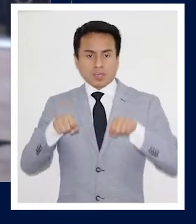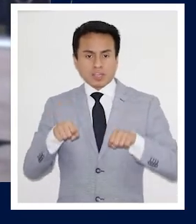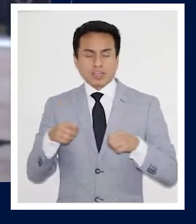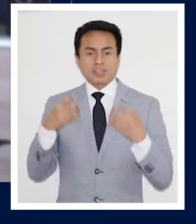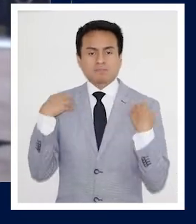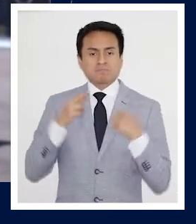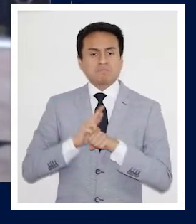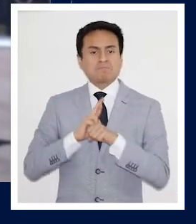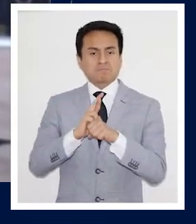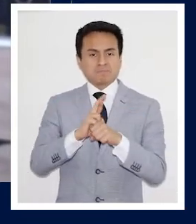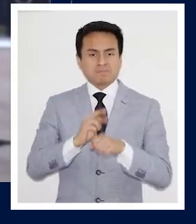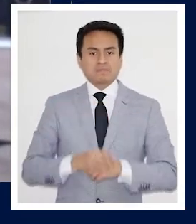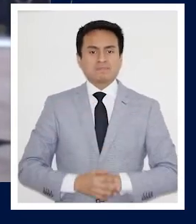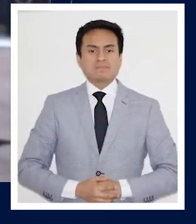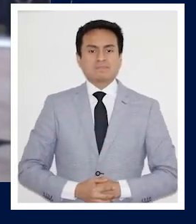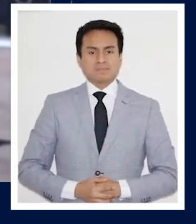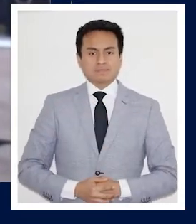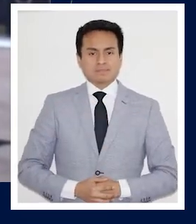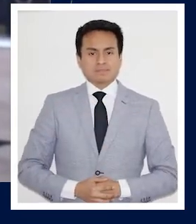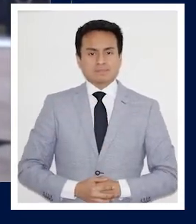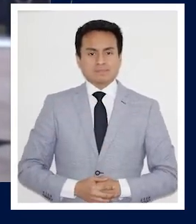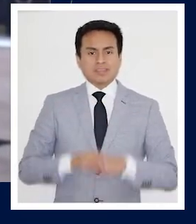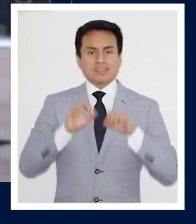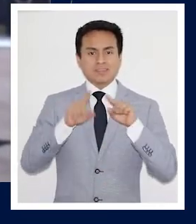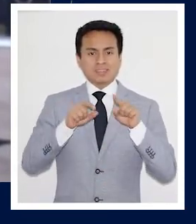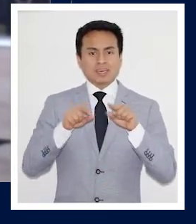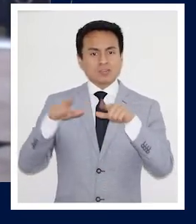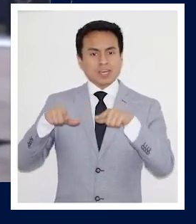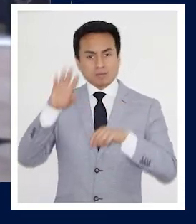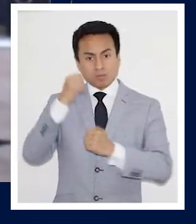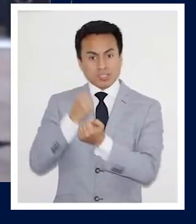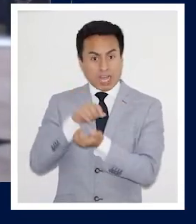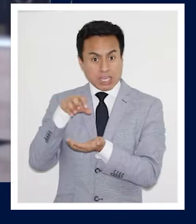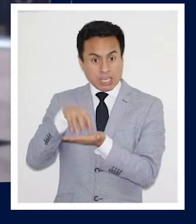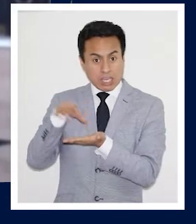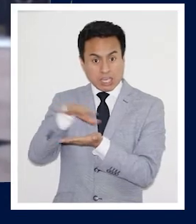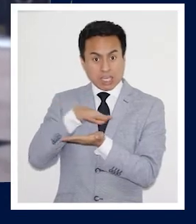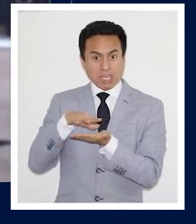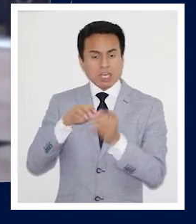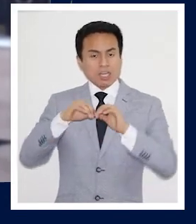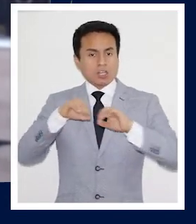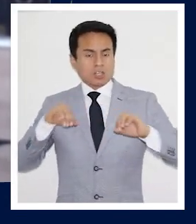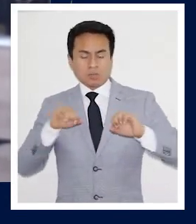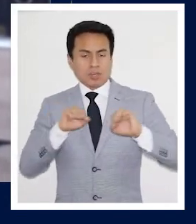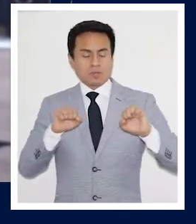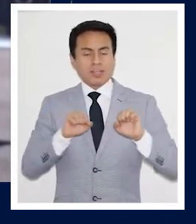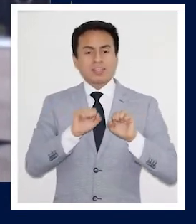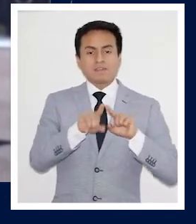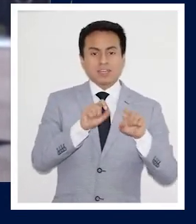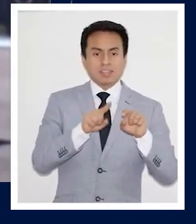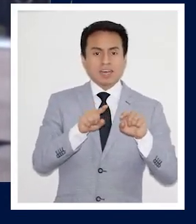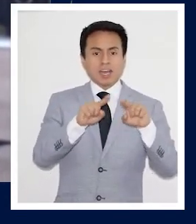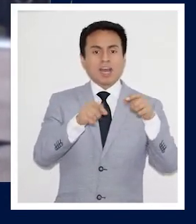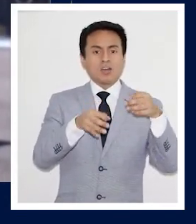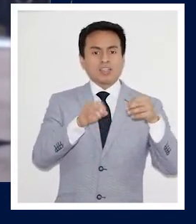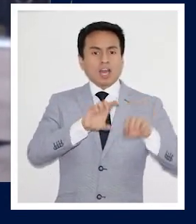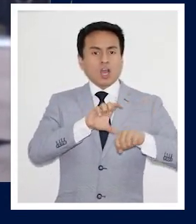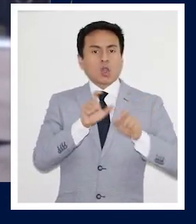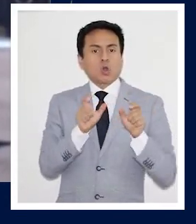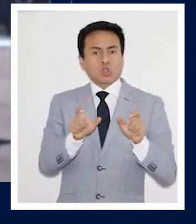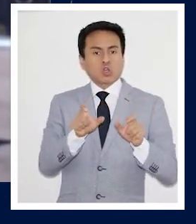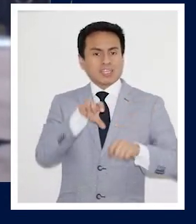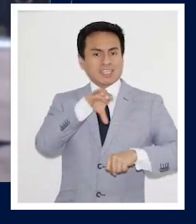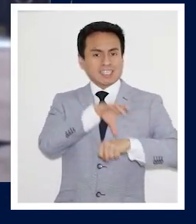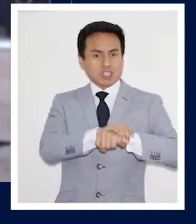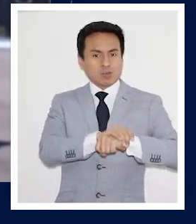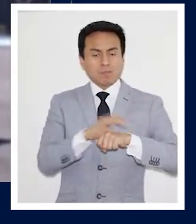acuerdo podrán asumir la representación de ellas. La defensa de la unidad policial no puede disociarse de la defensa en la audiencia de